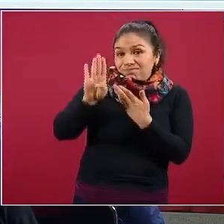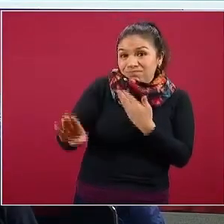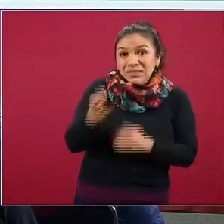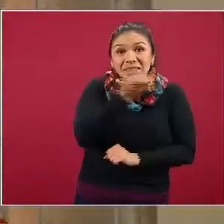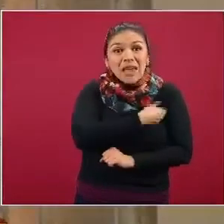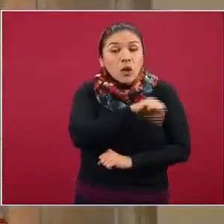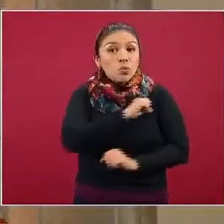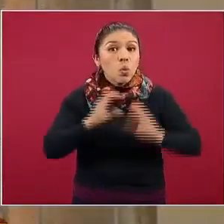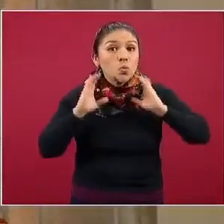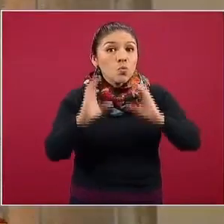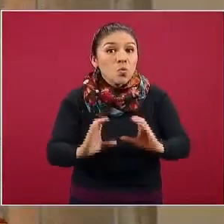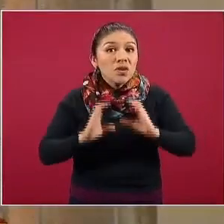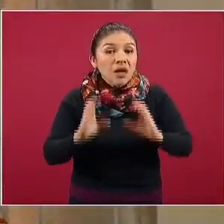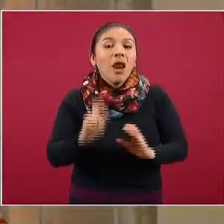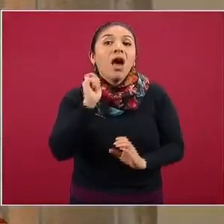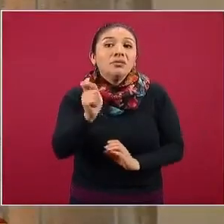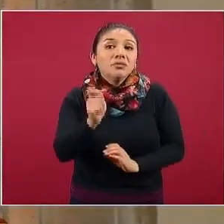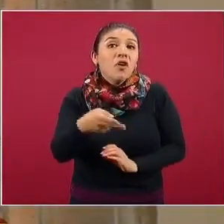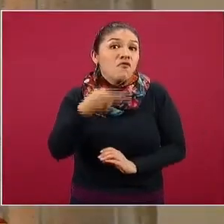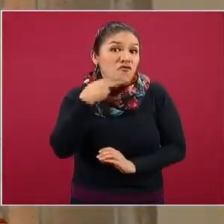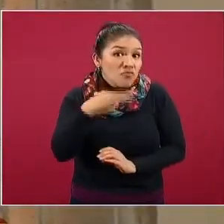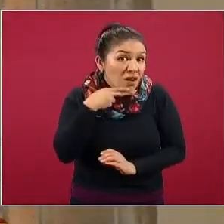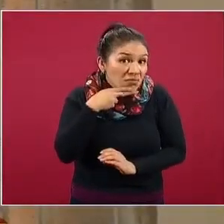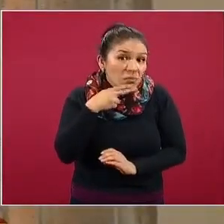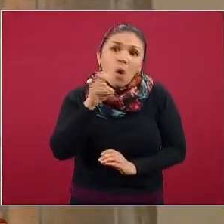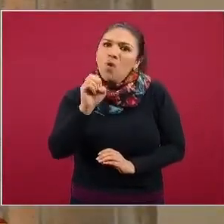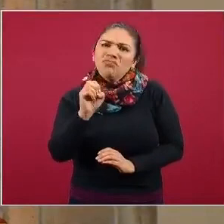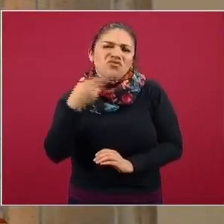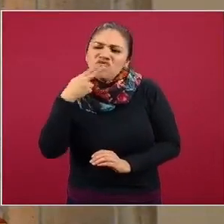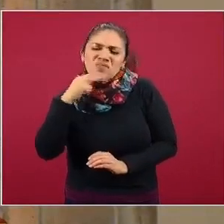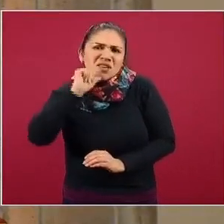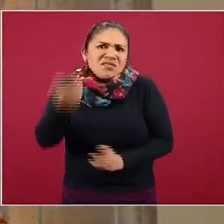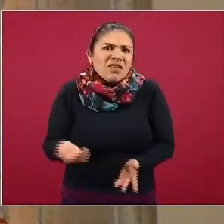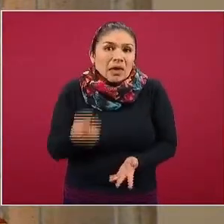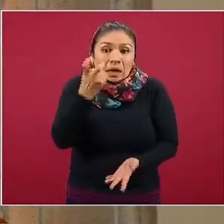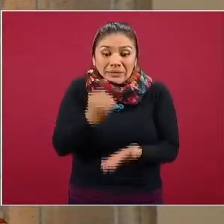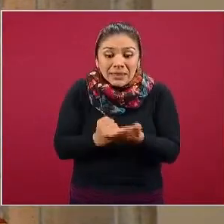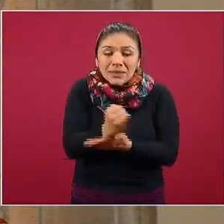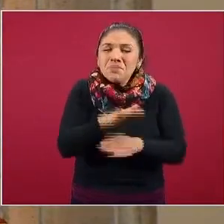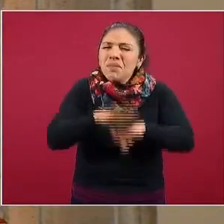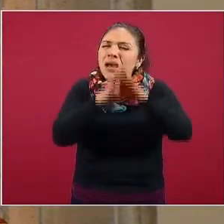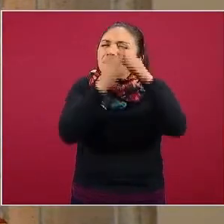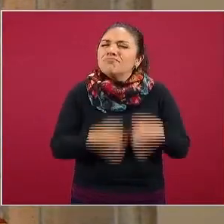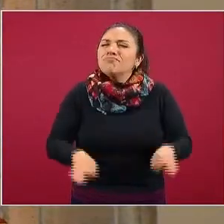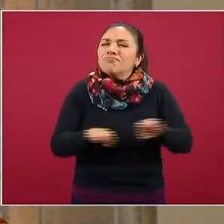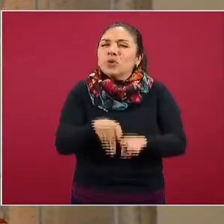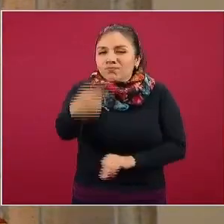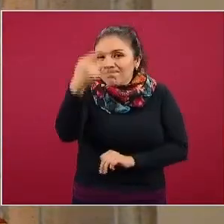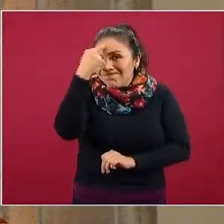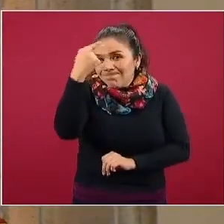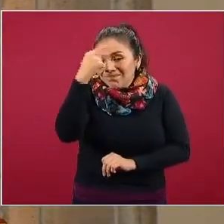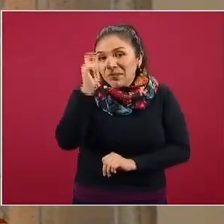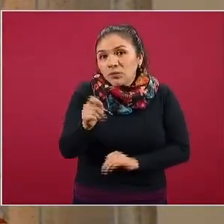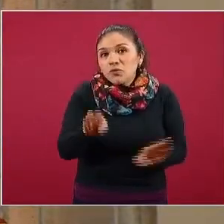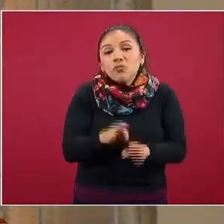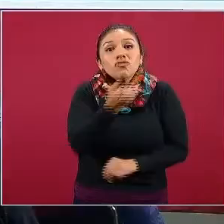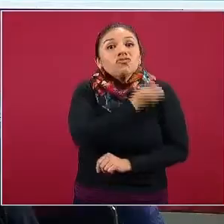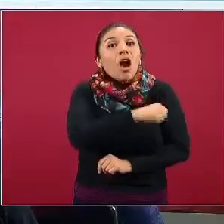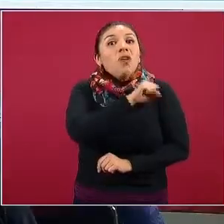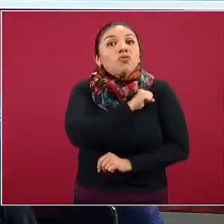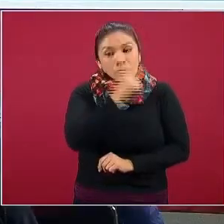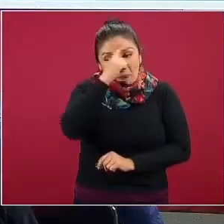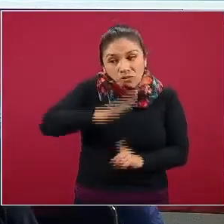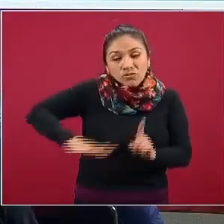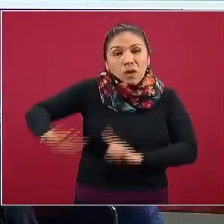la salud es fumar o no fumar. Esa es la decisión más importante que se puede tomar en el sentido de salud